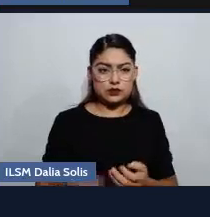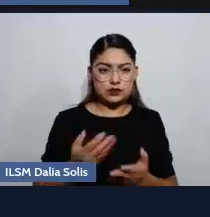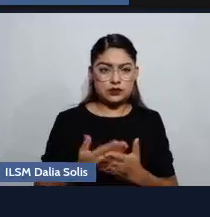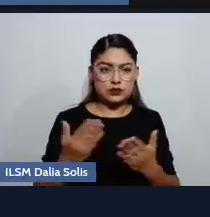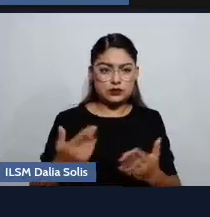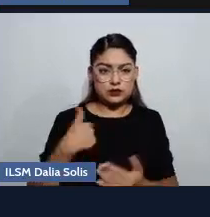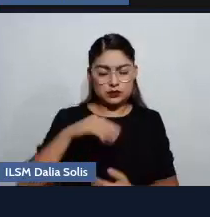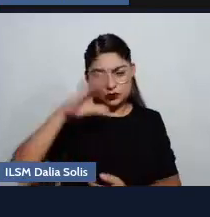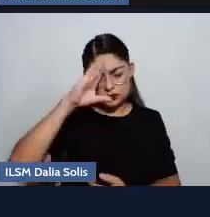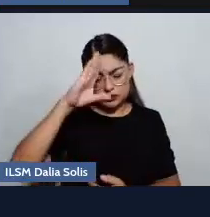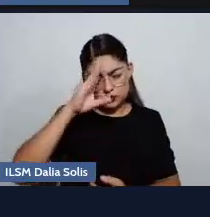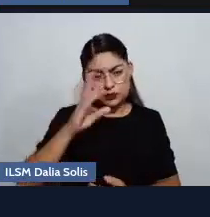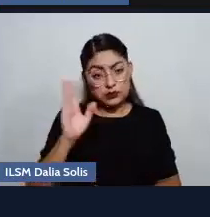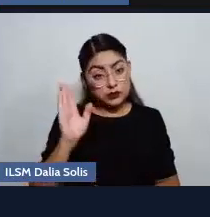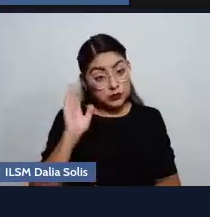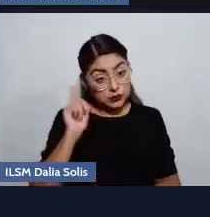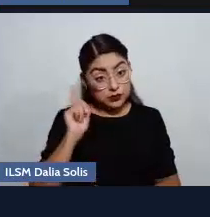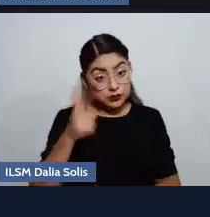respondida la pregunta.